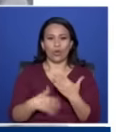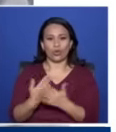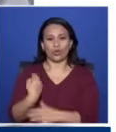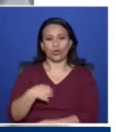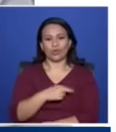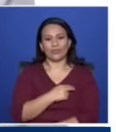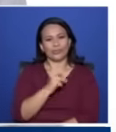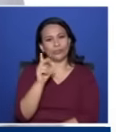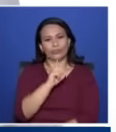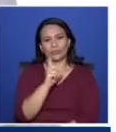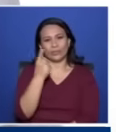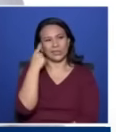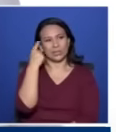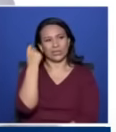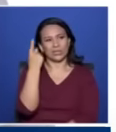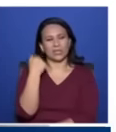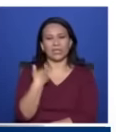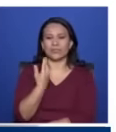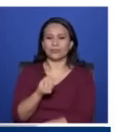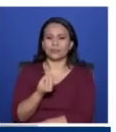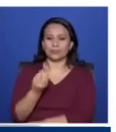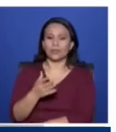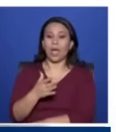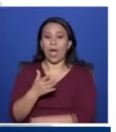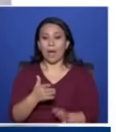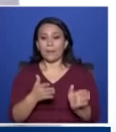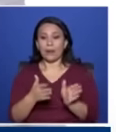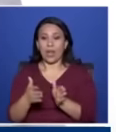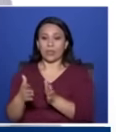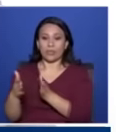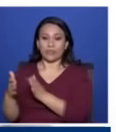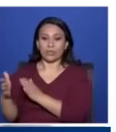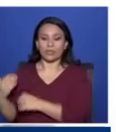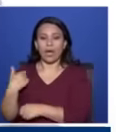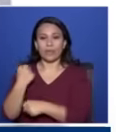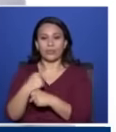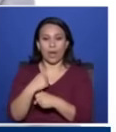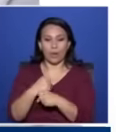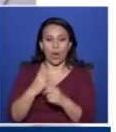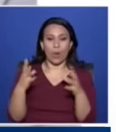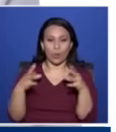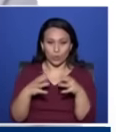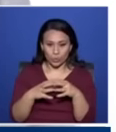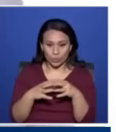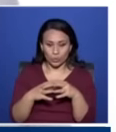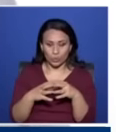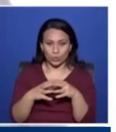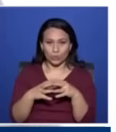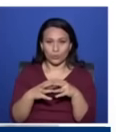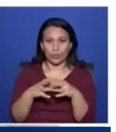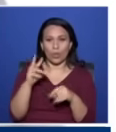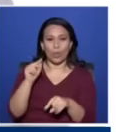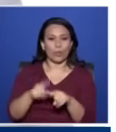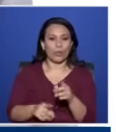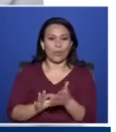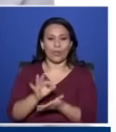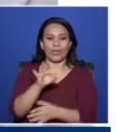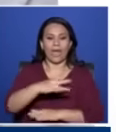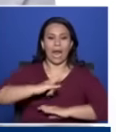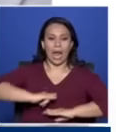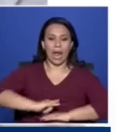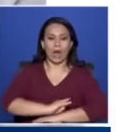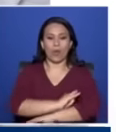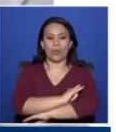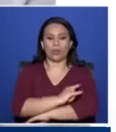no era coherente seguir, que sigue la planificación, pero hay que trabajarla, ¿no?, de la mano, paralelamente. No podemos tener un aeropuerto sin